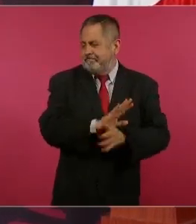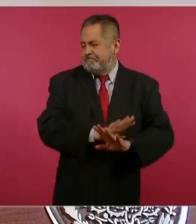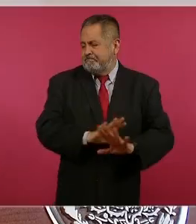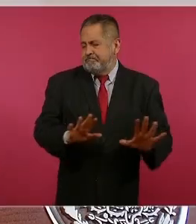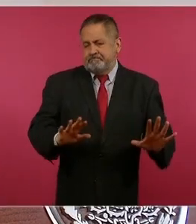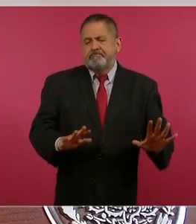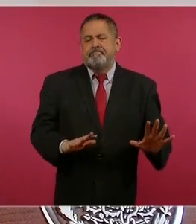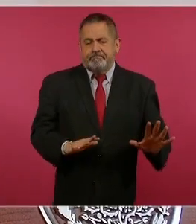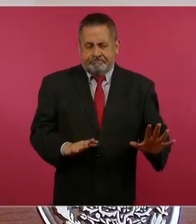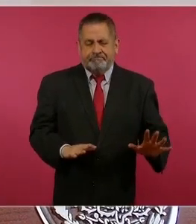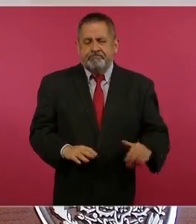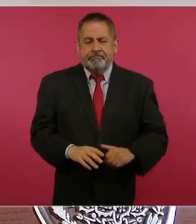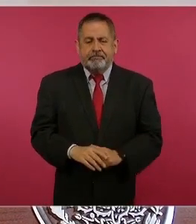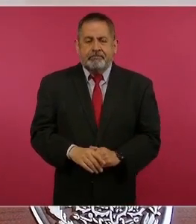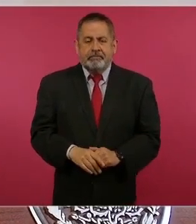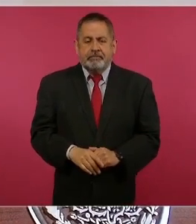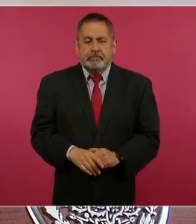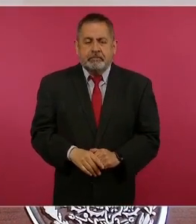Y